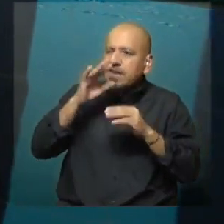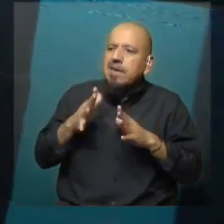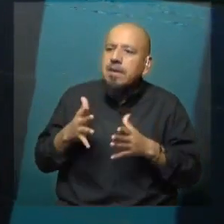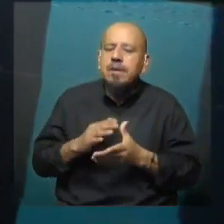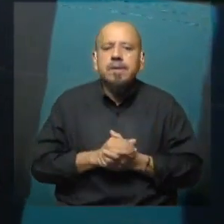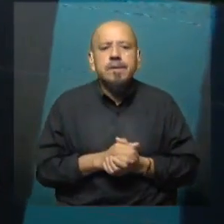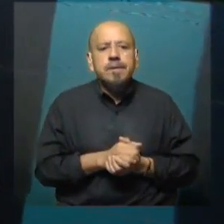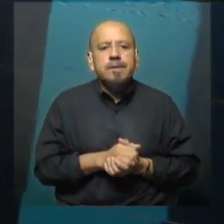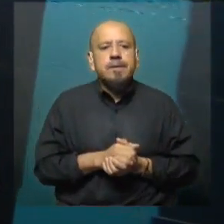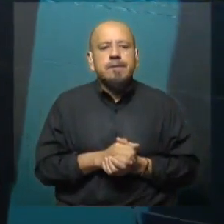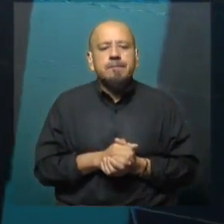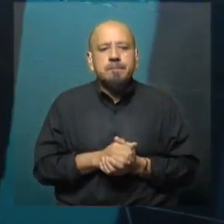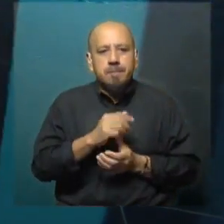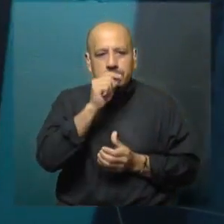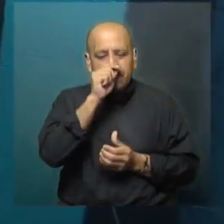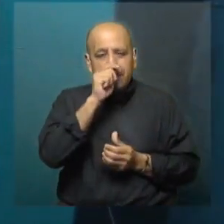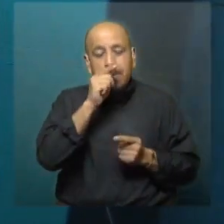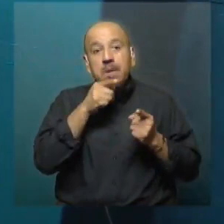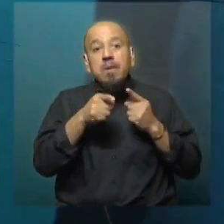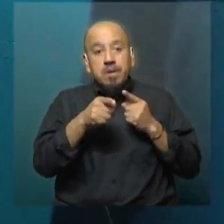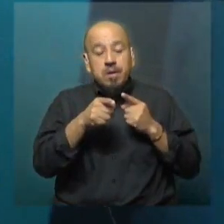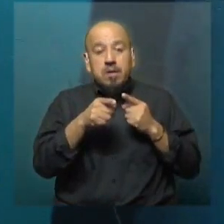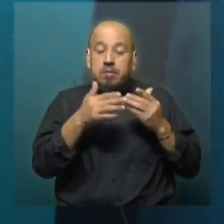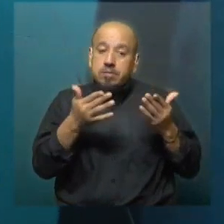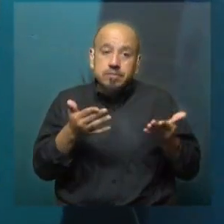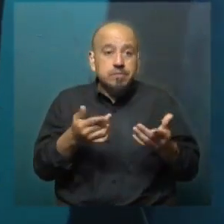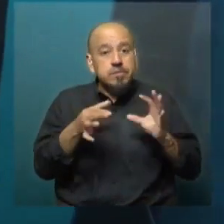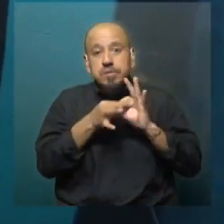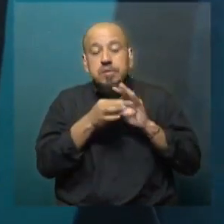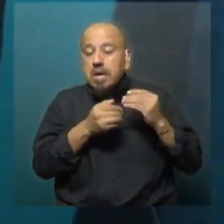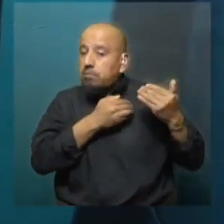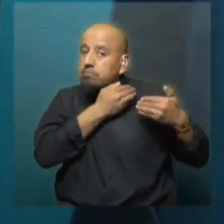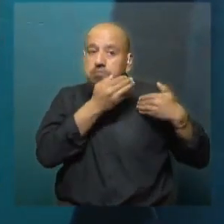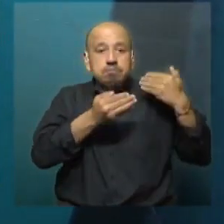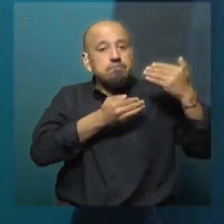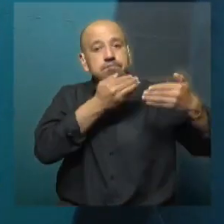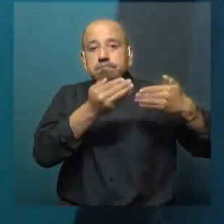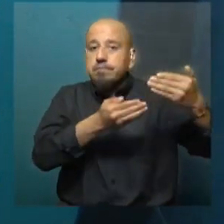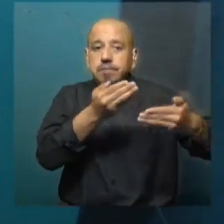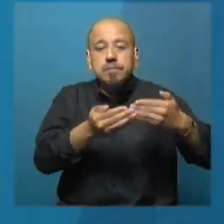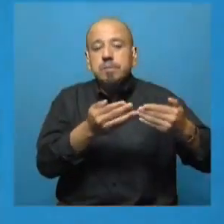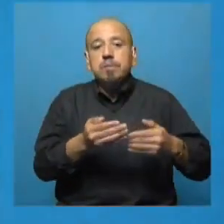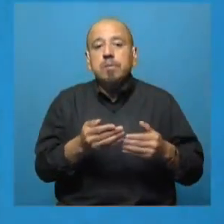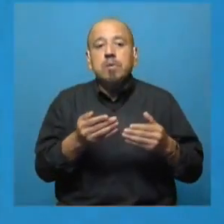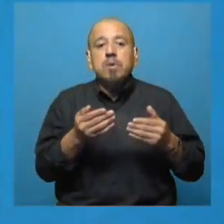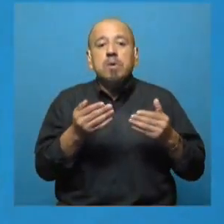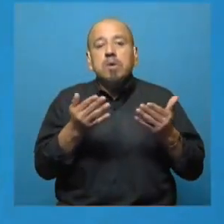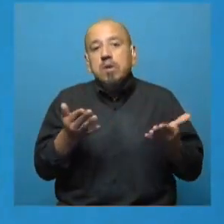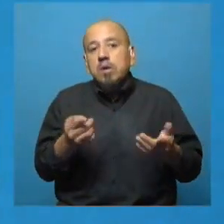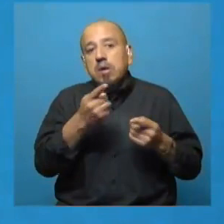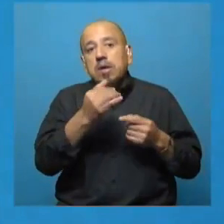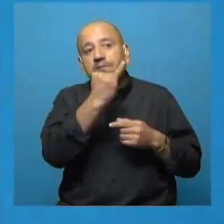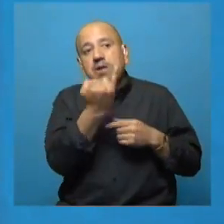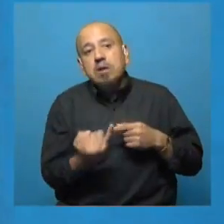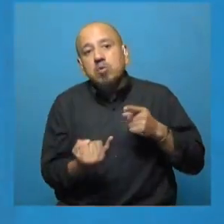Bueno mira está ligado a lo que venimos de hablar a los procesos a esos procesos el Flaco